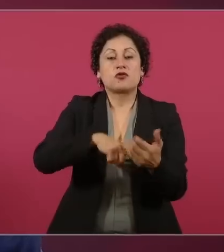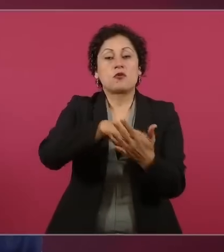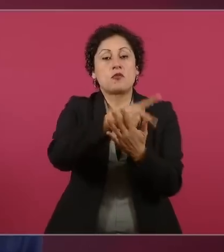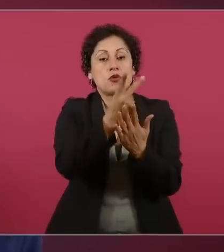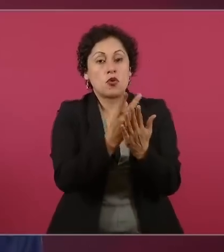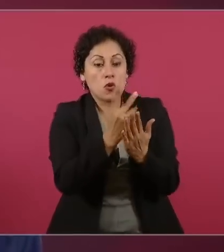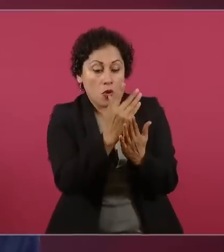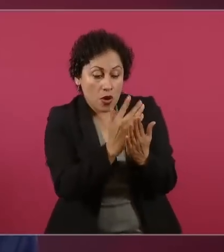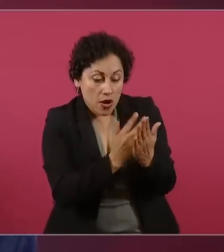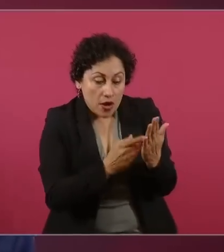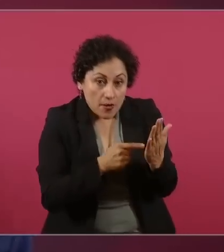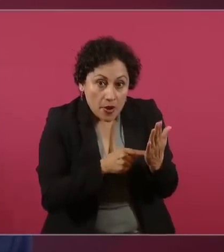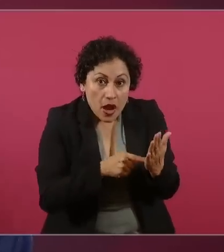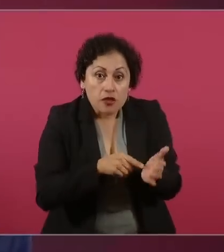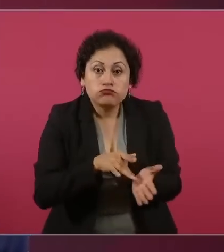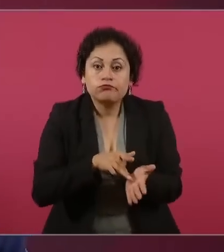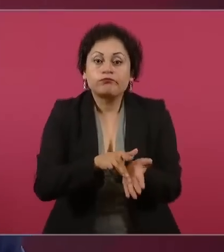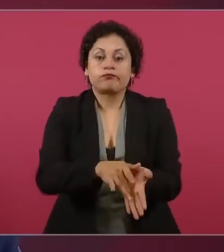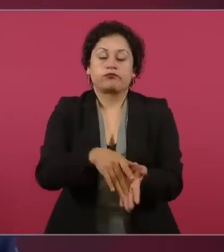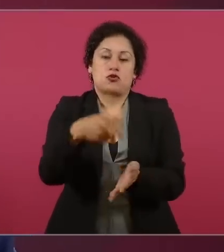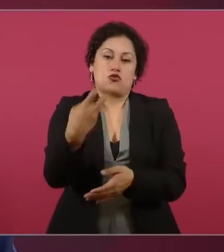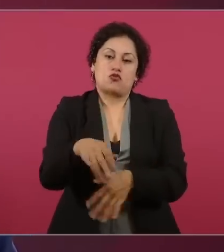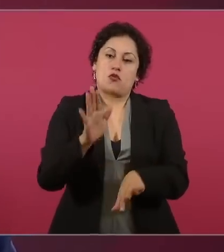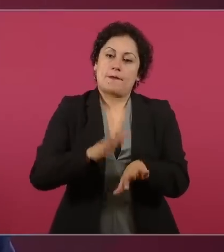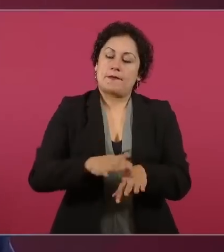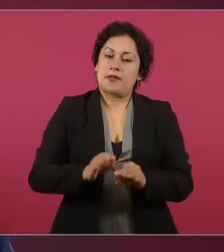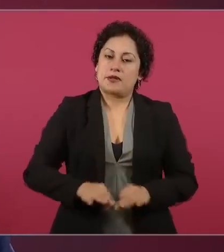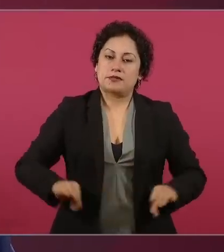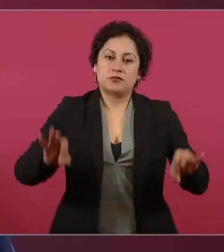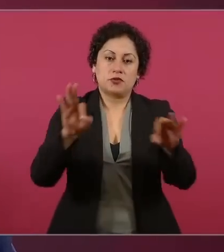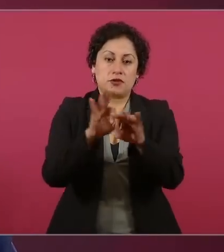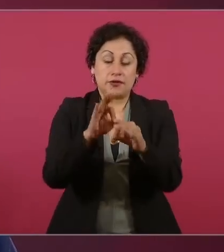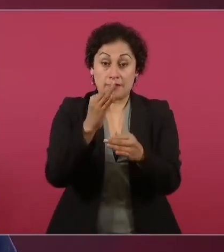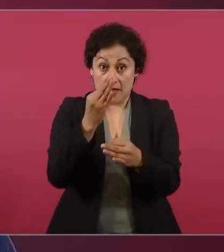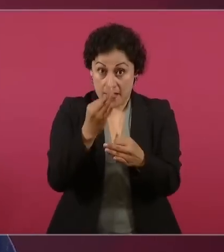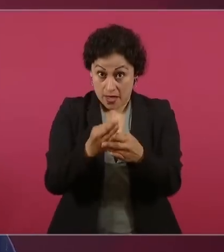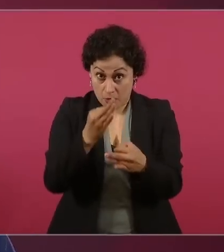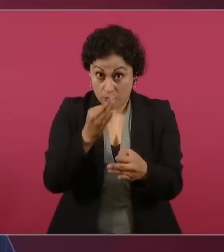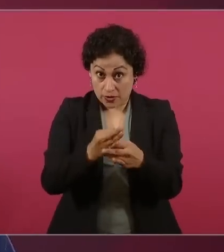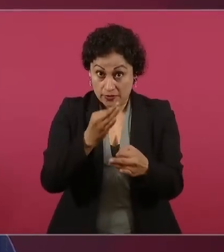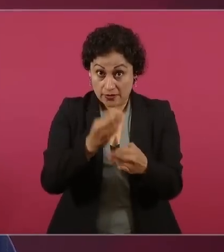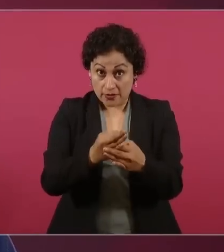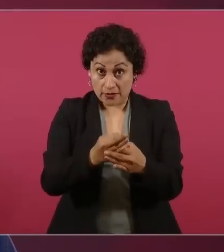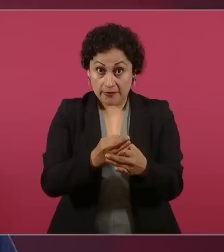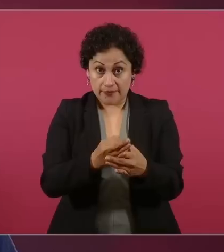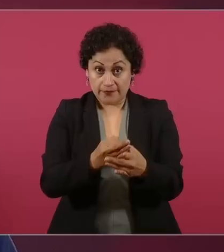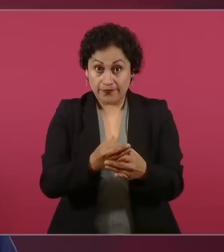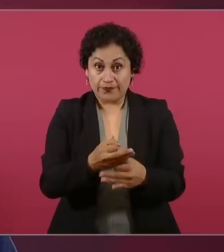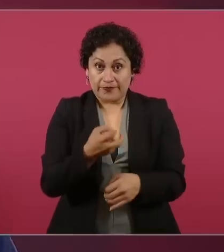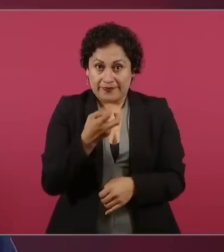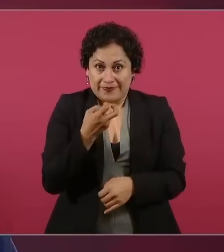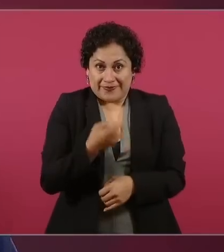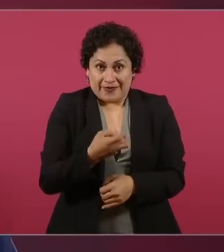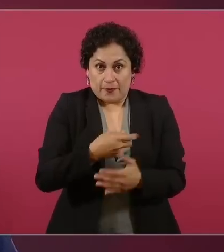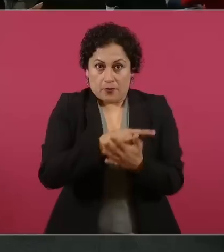Y en estos tiempos lo más importante es el programa,